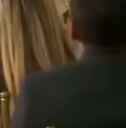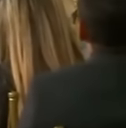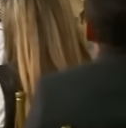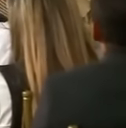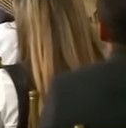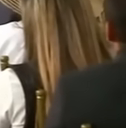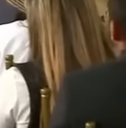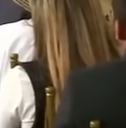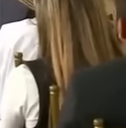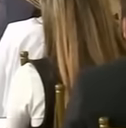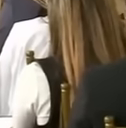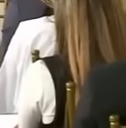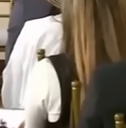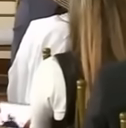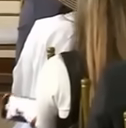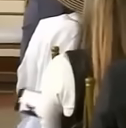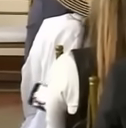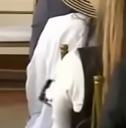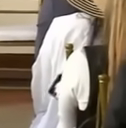Petro Urrego.